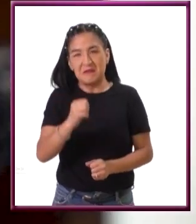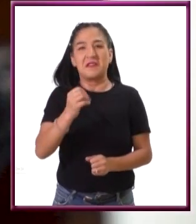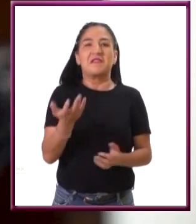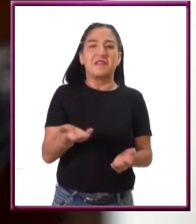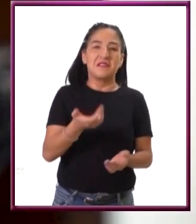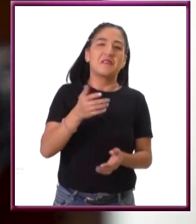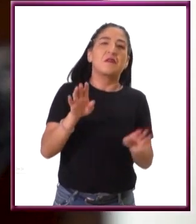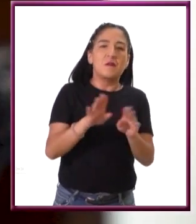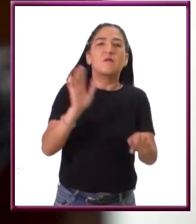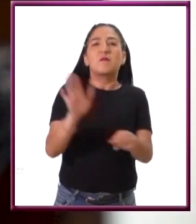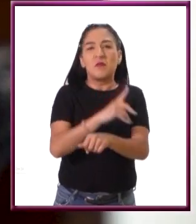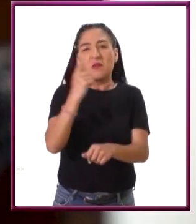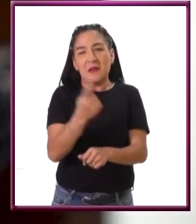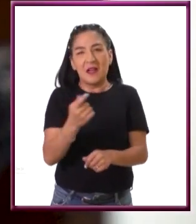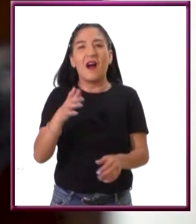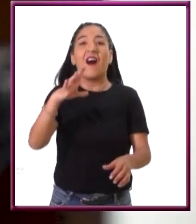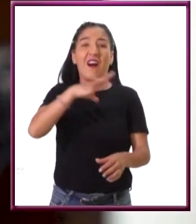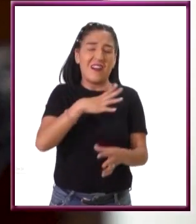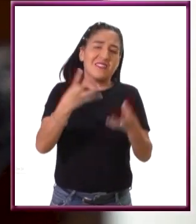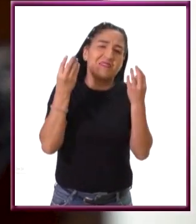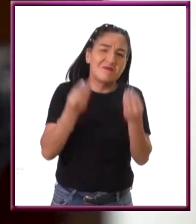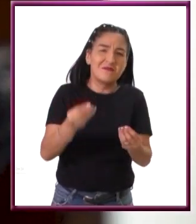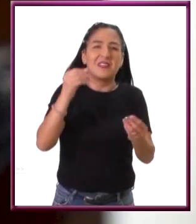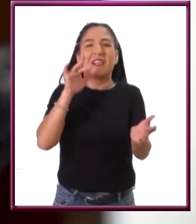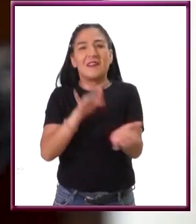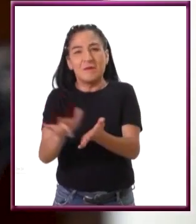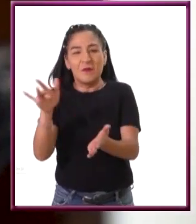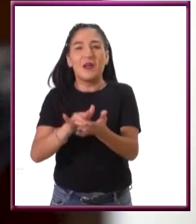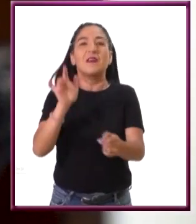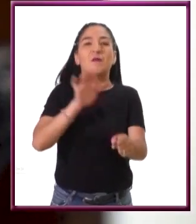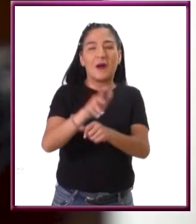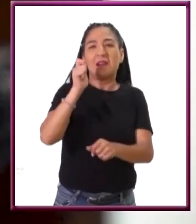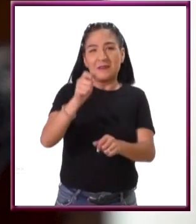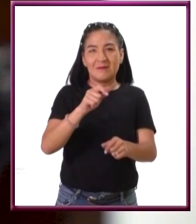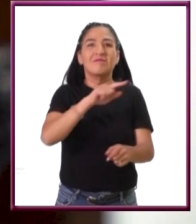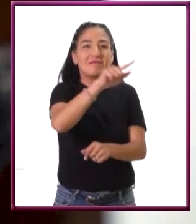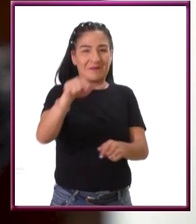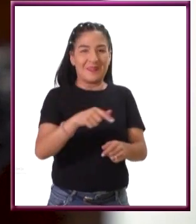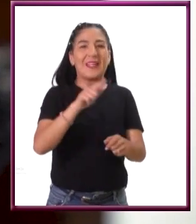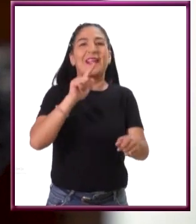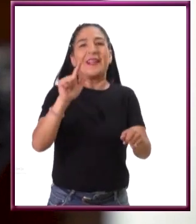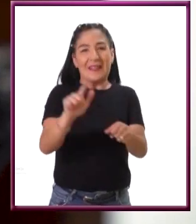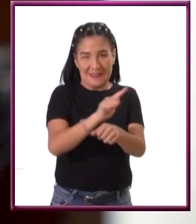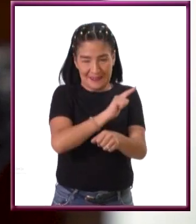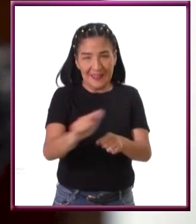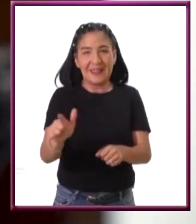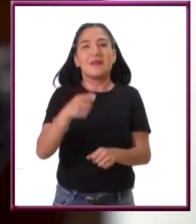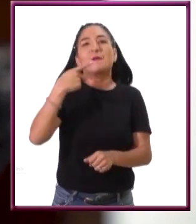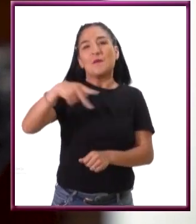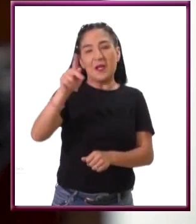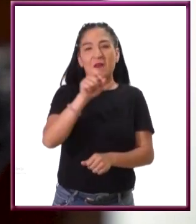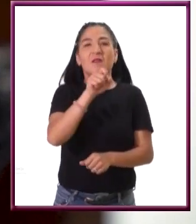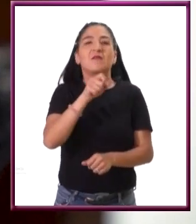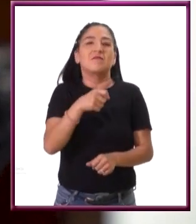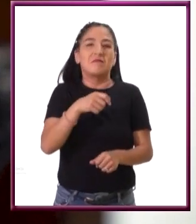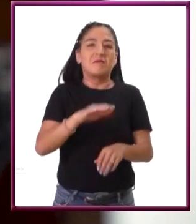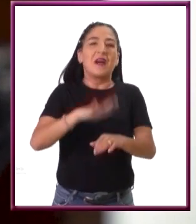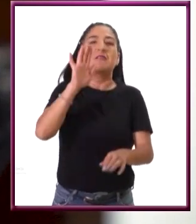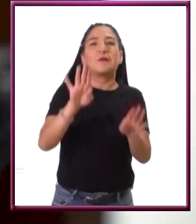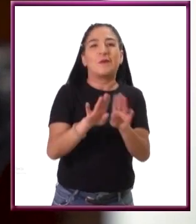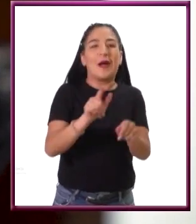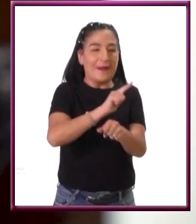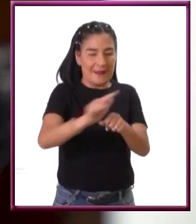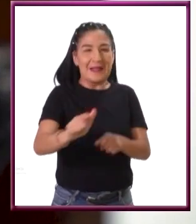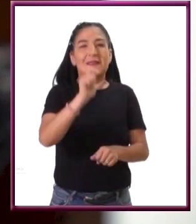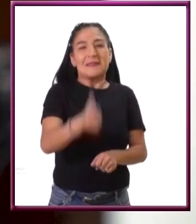lesbianas, porque ha habido un gran apoyo a el movimiento gay, pero sobre todo a la parte de